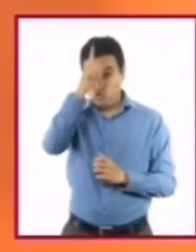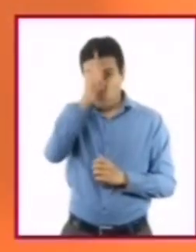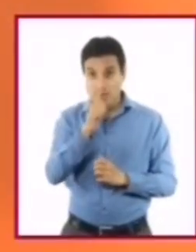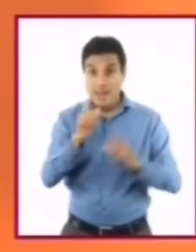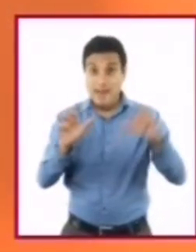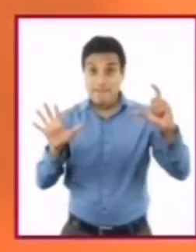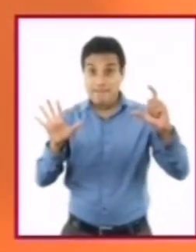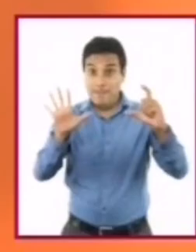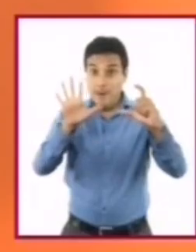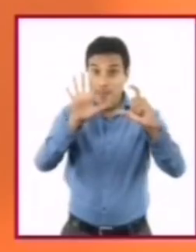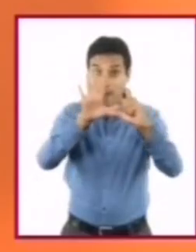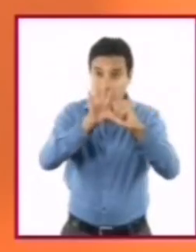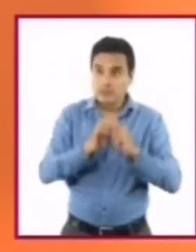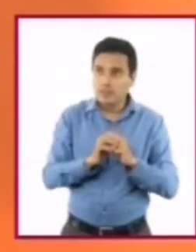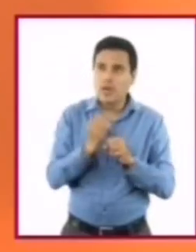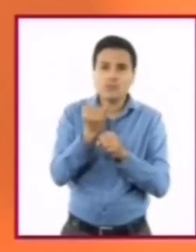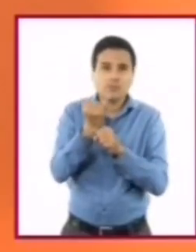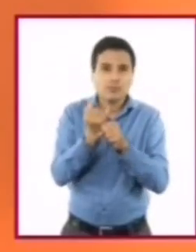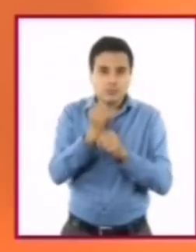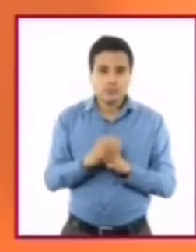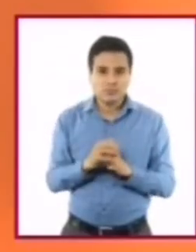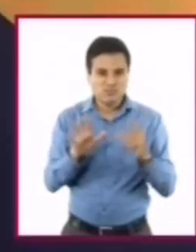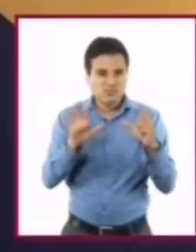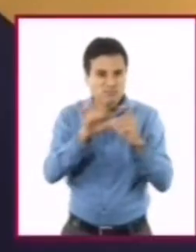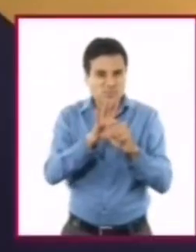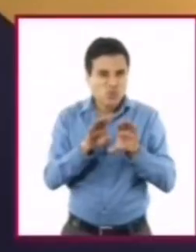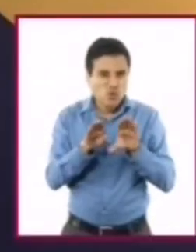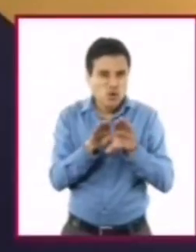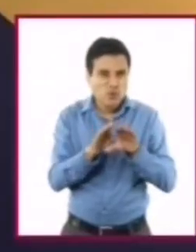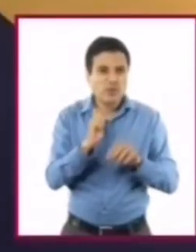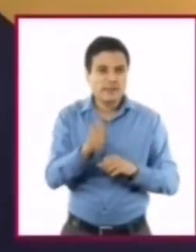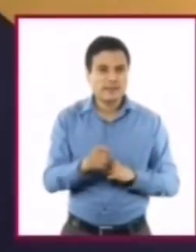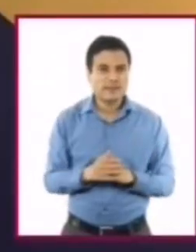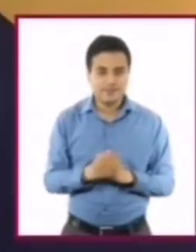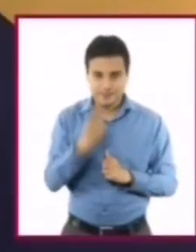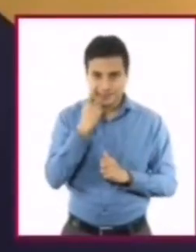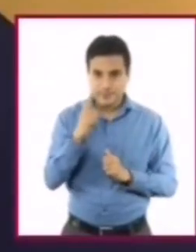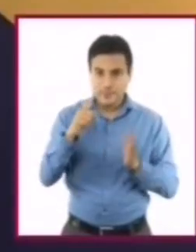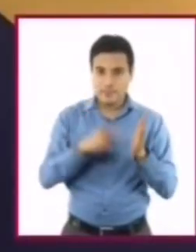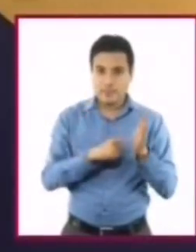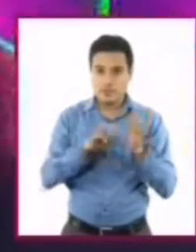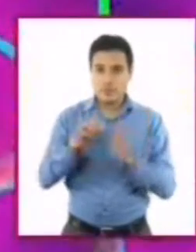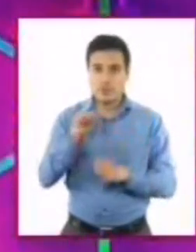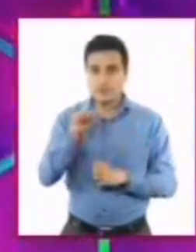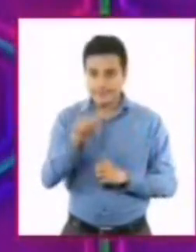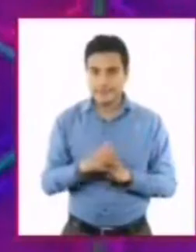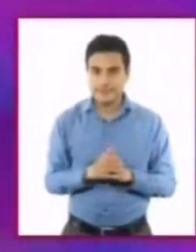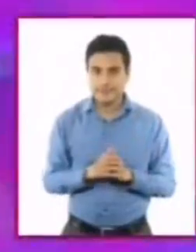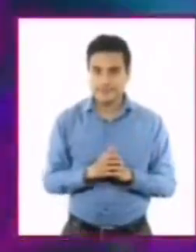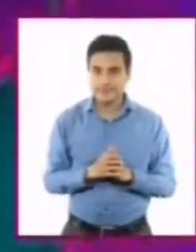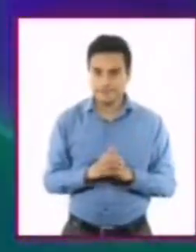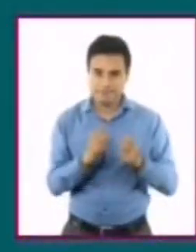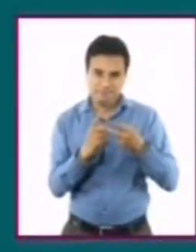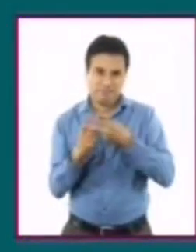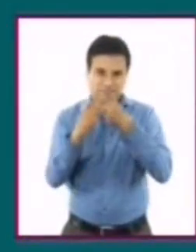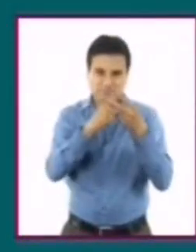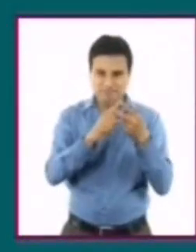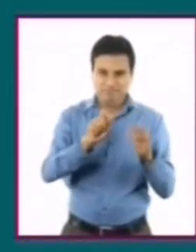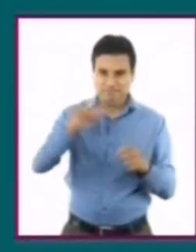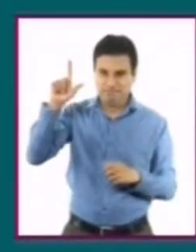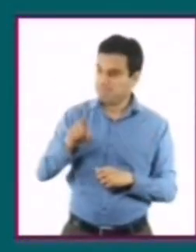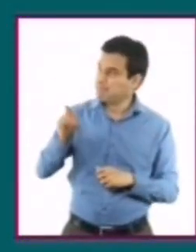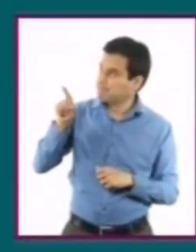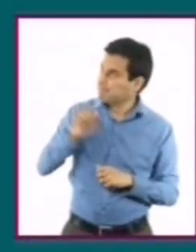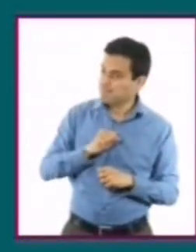cálculos. ¿Con un eclipse? ¿Y cómo? En 1916, el astrónomo británico